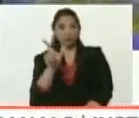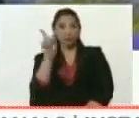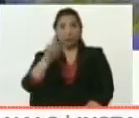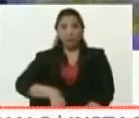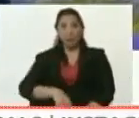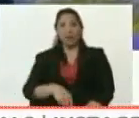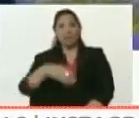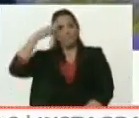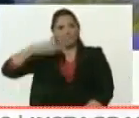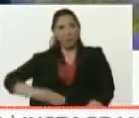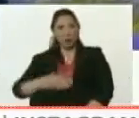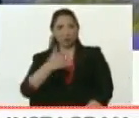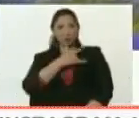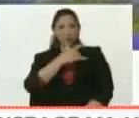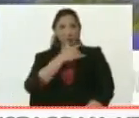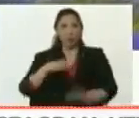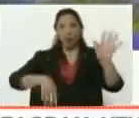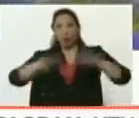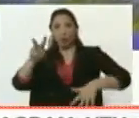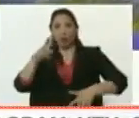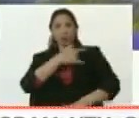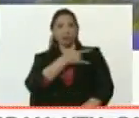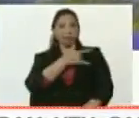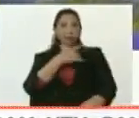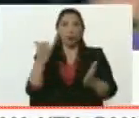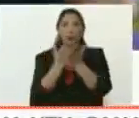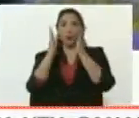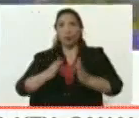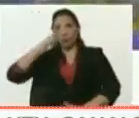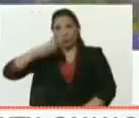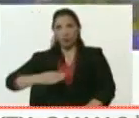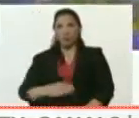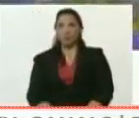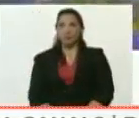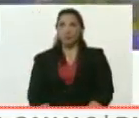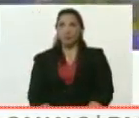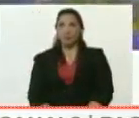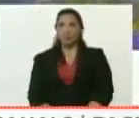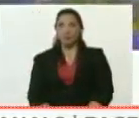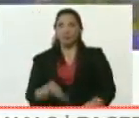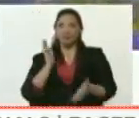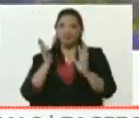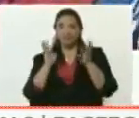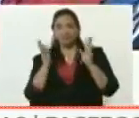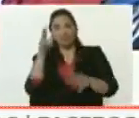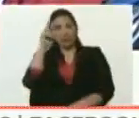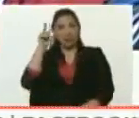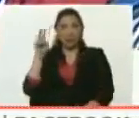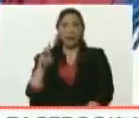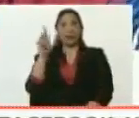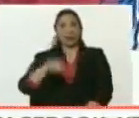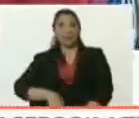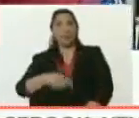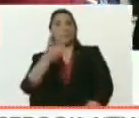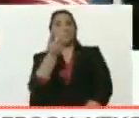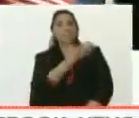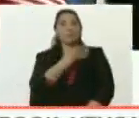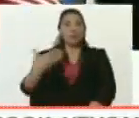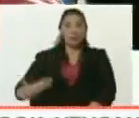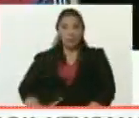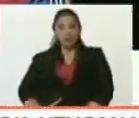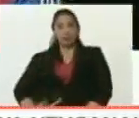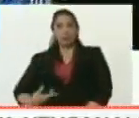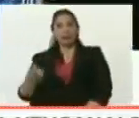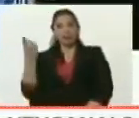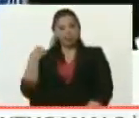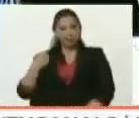militares, las 12 academias militares. Conversaba ahora con el canciller, con la vicepresidenta, que la marcha